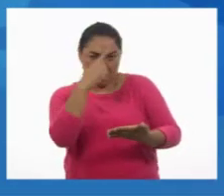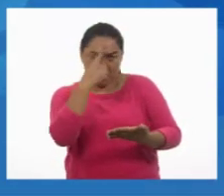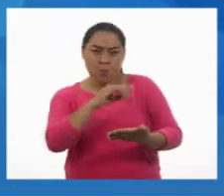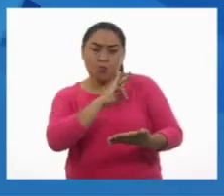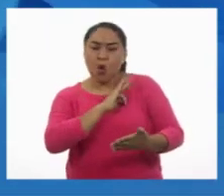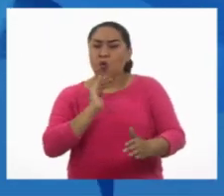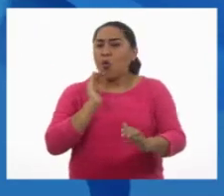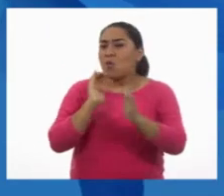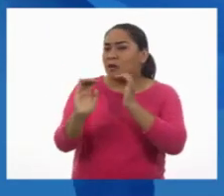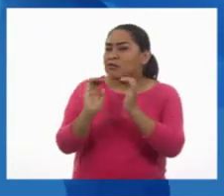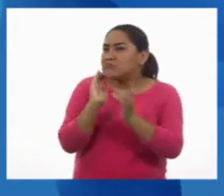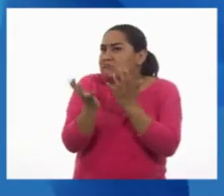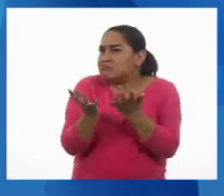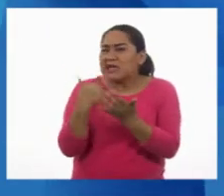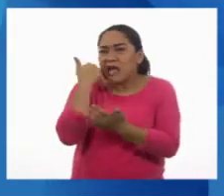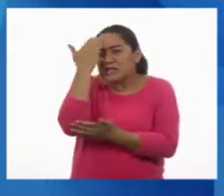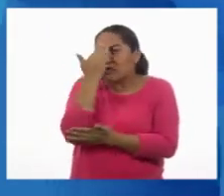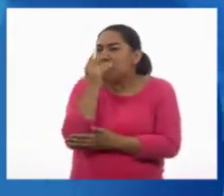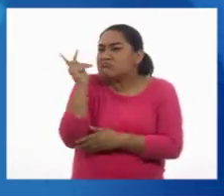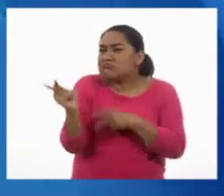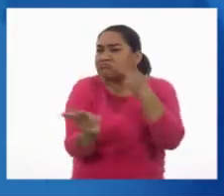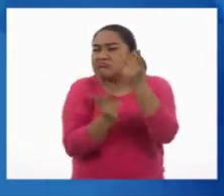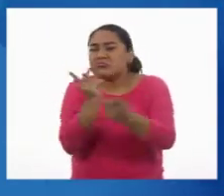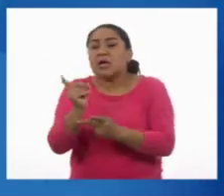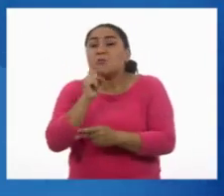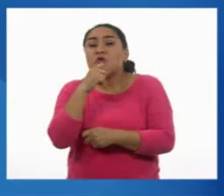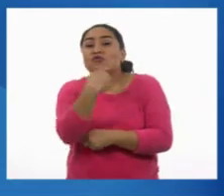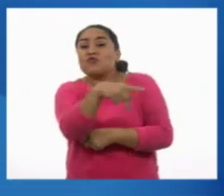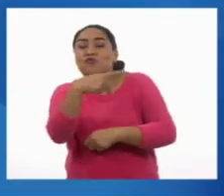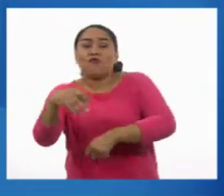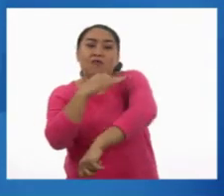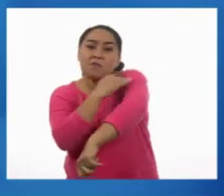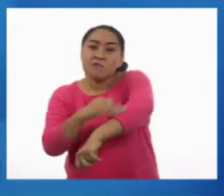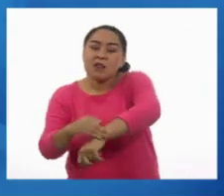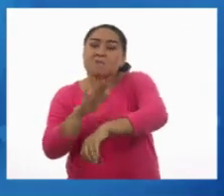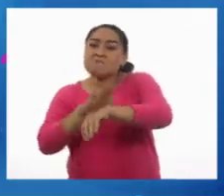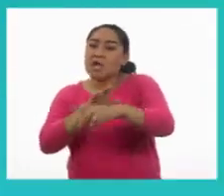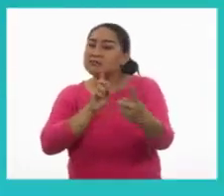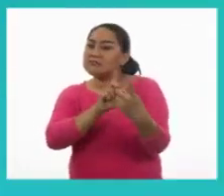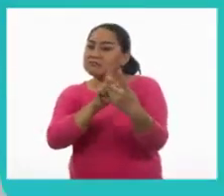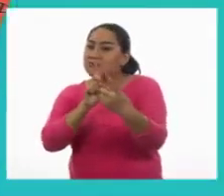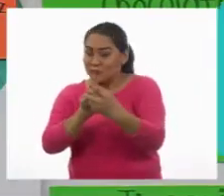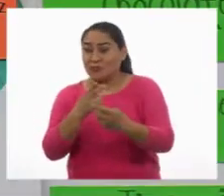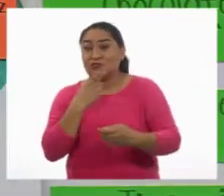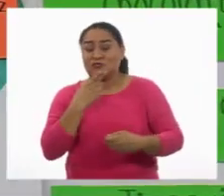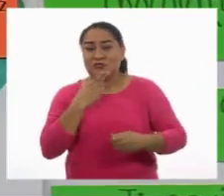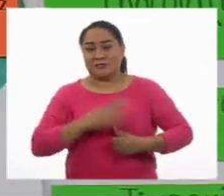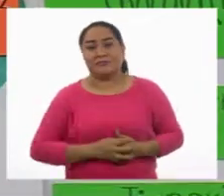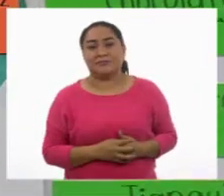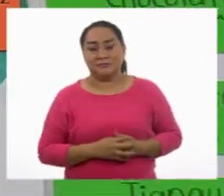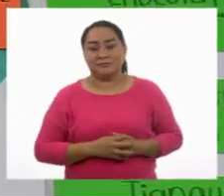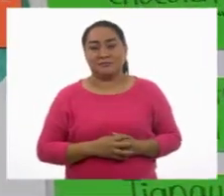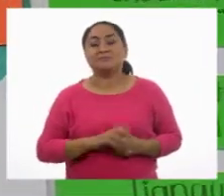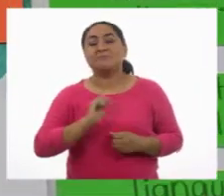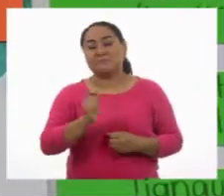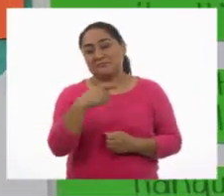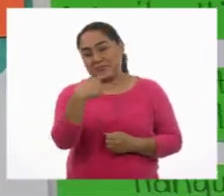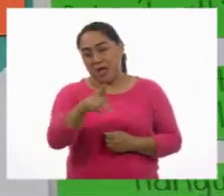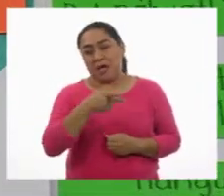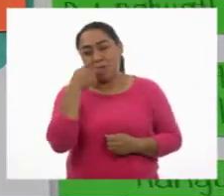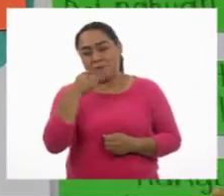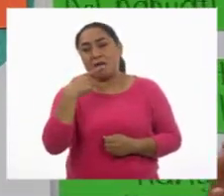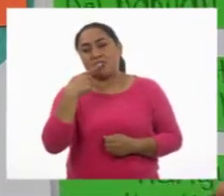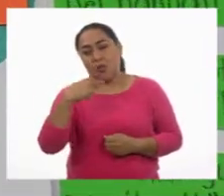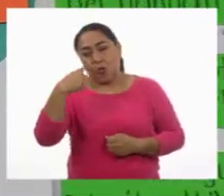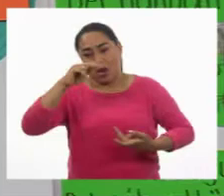interpersonal al consultar la información con los otros integrantes de la familia. ¿Cuál es la paligüía?